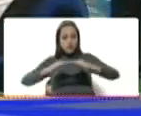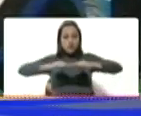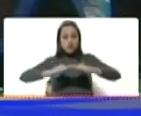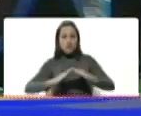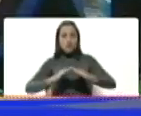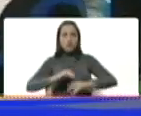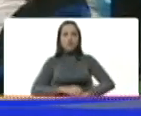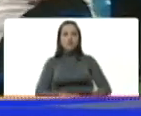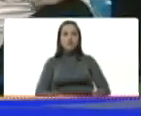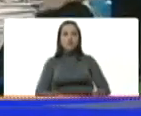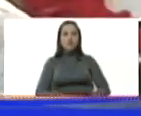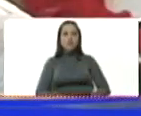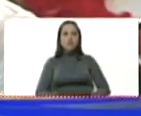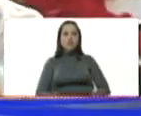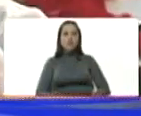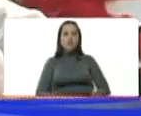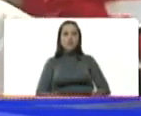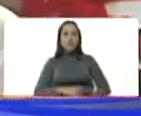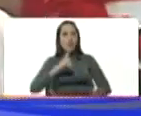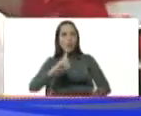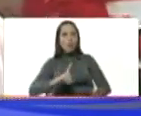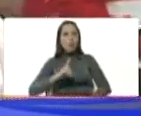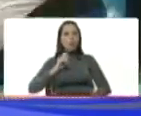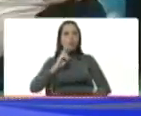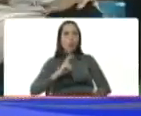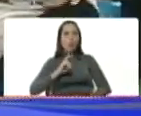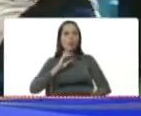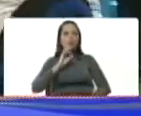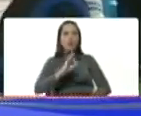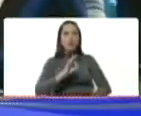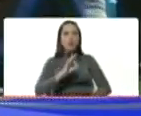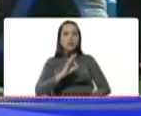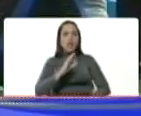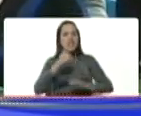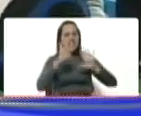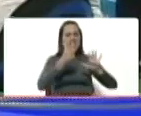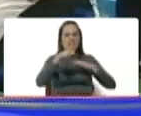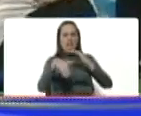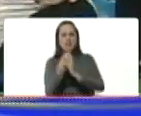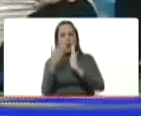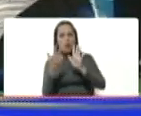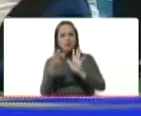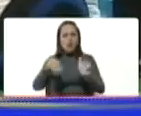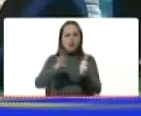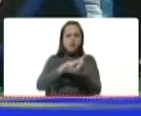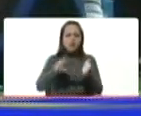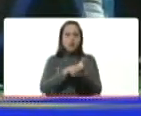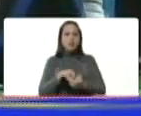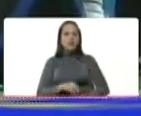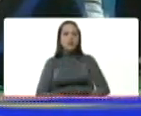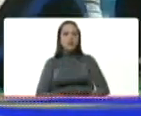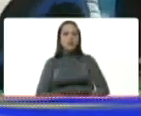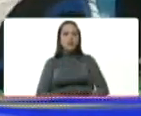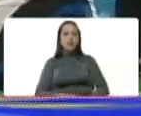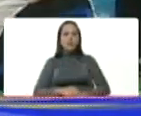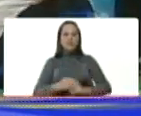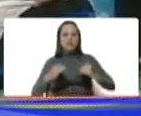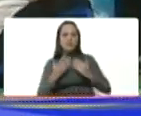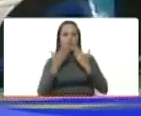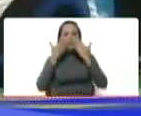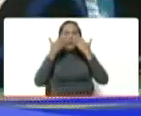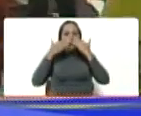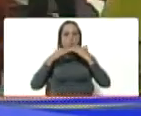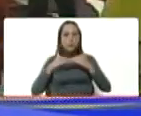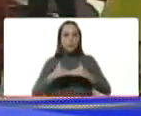Ajá. Tres. Entre 6 y 8, ¿verdad? Sí, 6 y 8. Respirando cada vez suavemente.